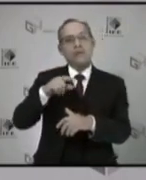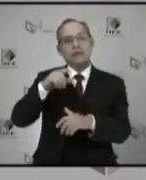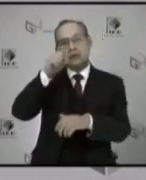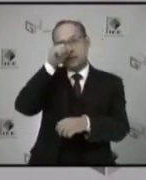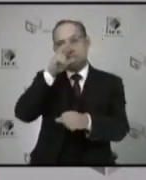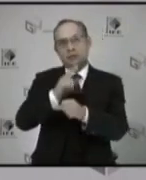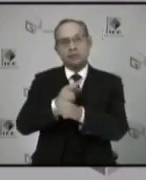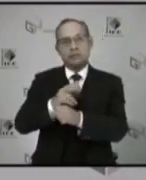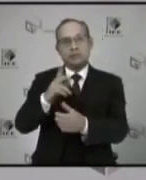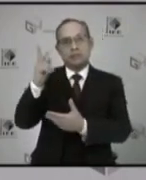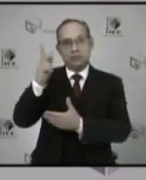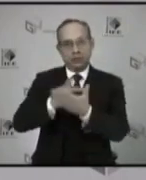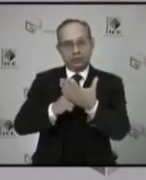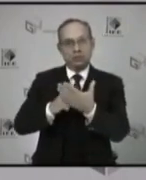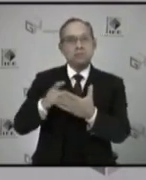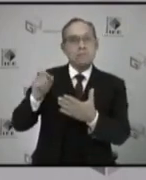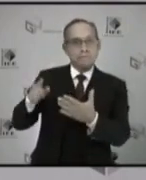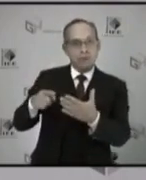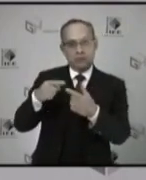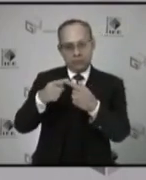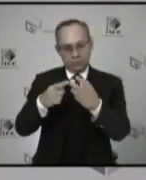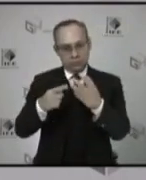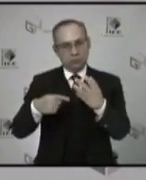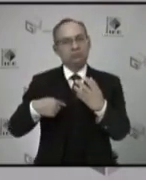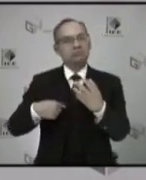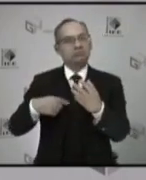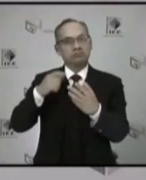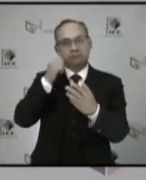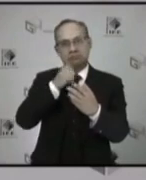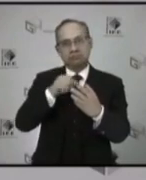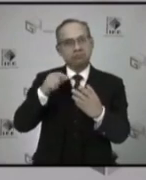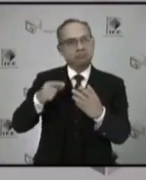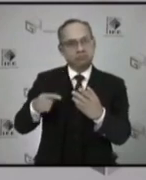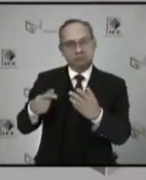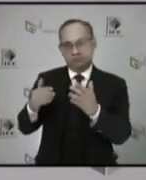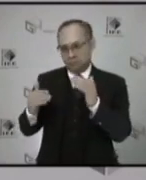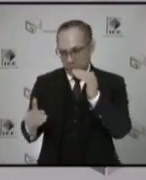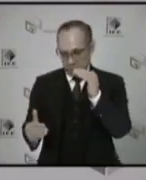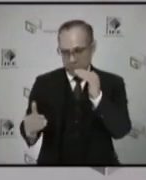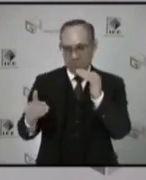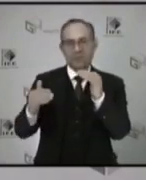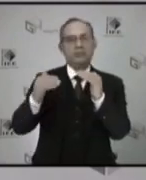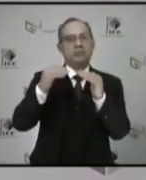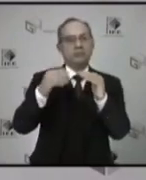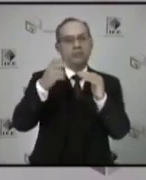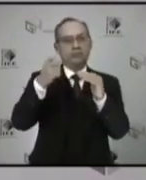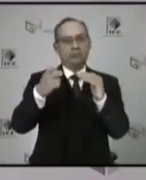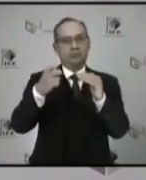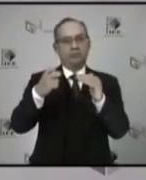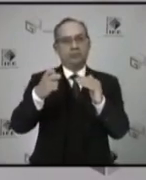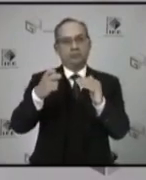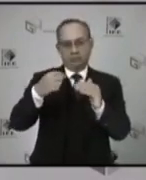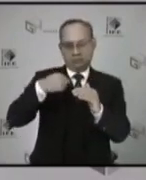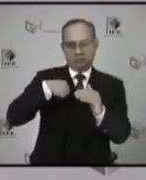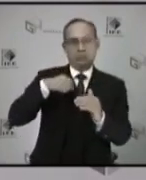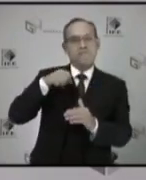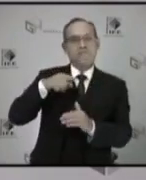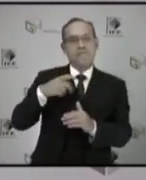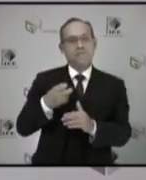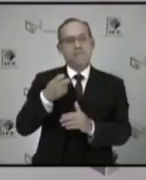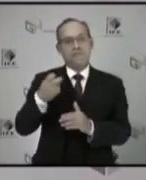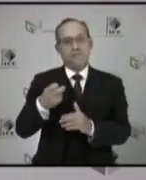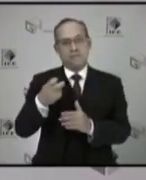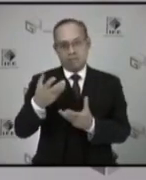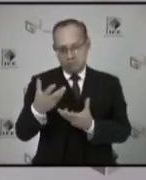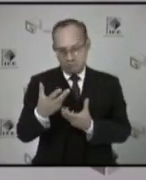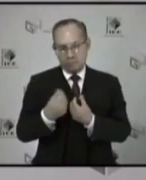presidenta del tribunal, pero empezar siempre desde abajo. Por eso conmigo van a tener un espacio desde donde servir a